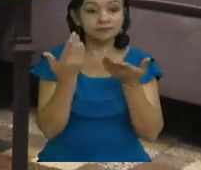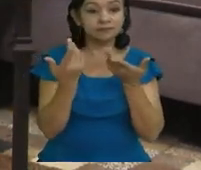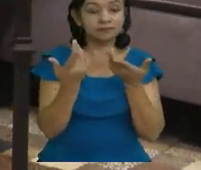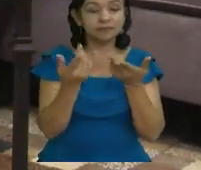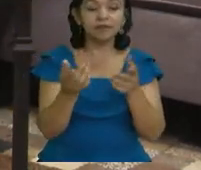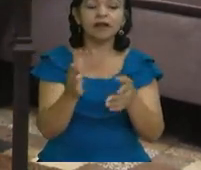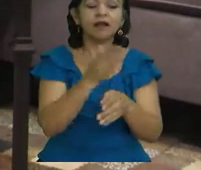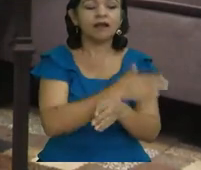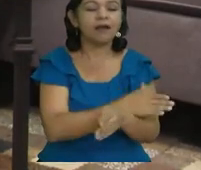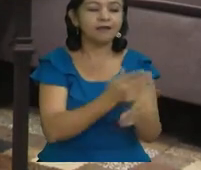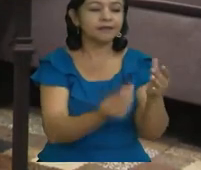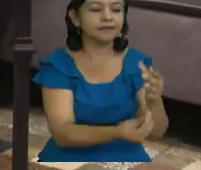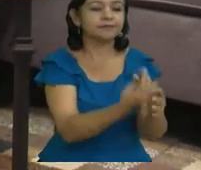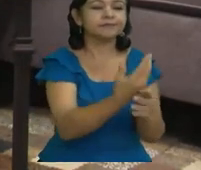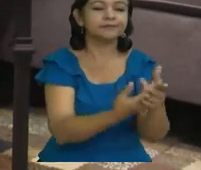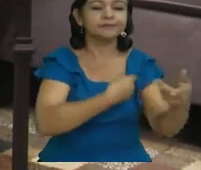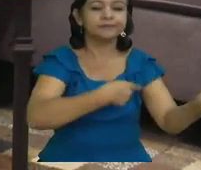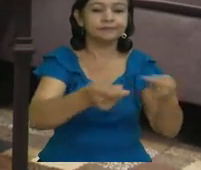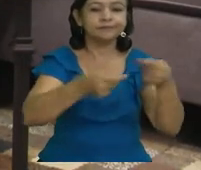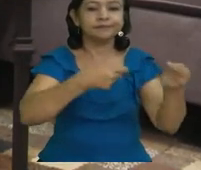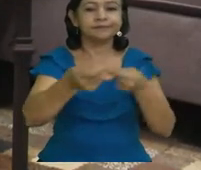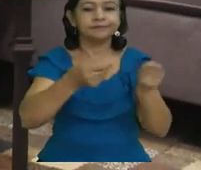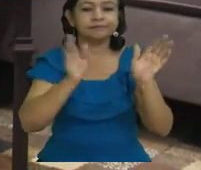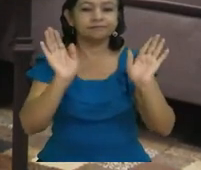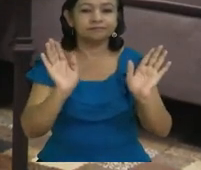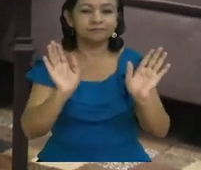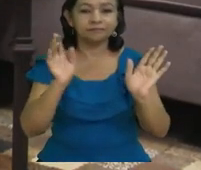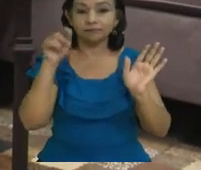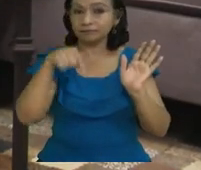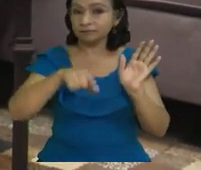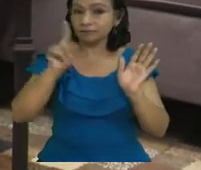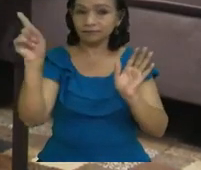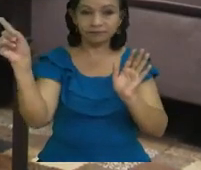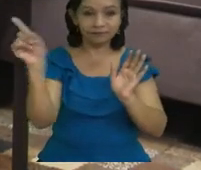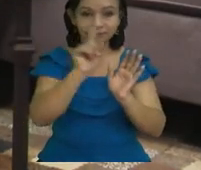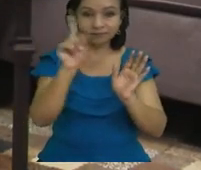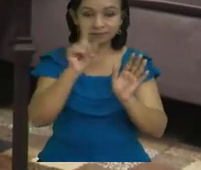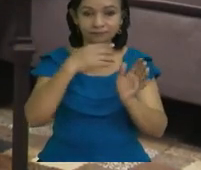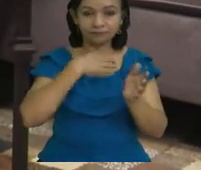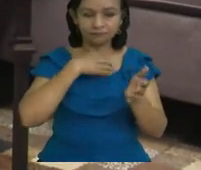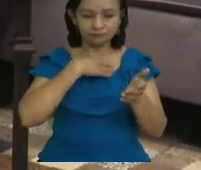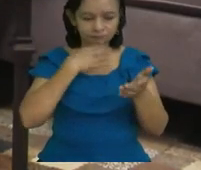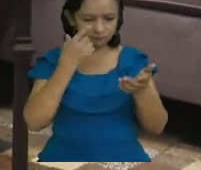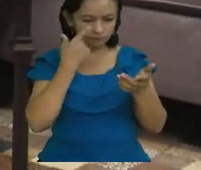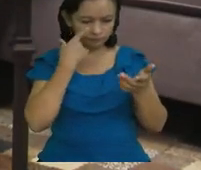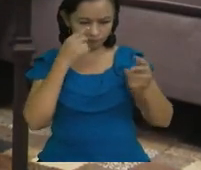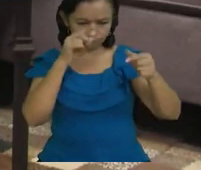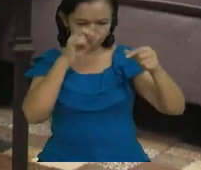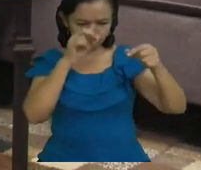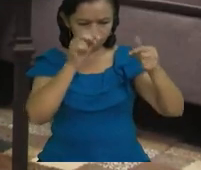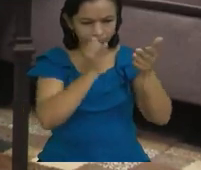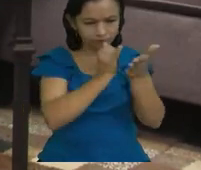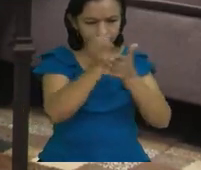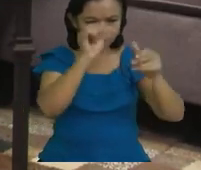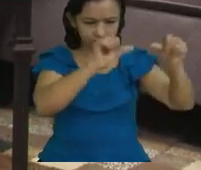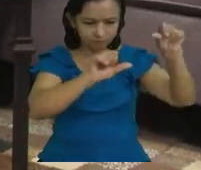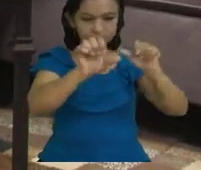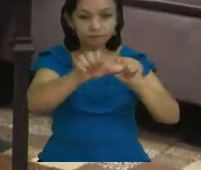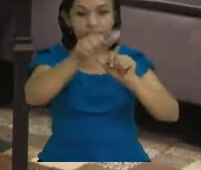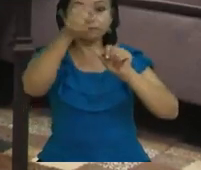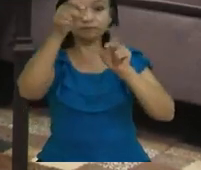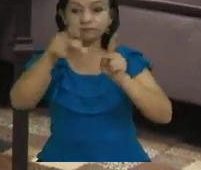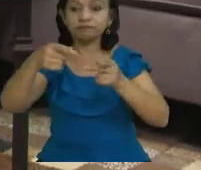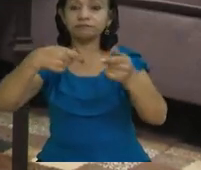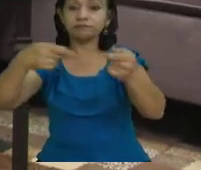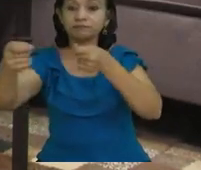que sembraban y la producción por lo general, por ende, era muy baja, sino que ahora ellos mismos son los facilitadores para otros productores.